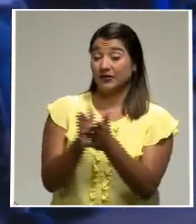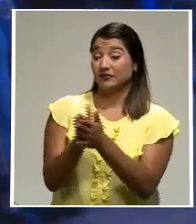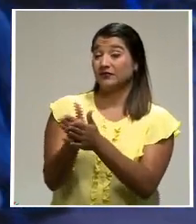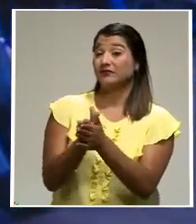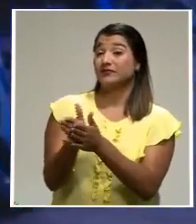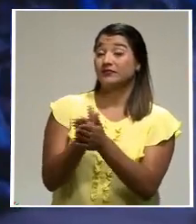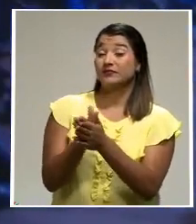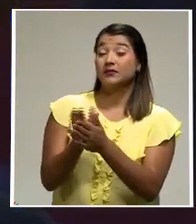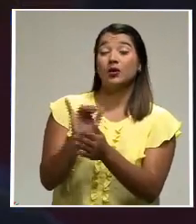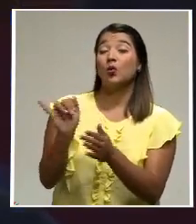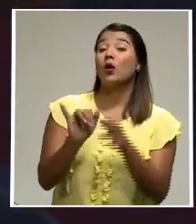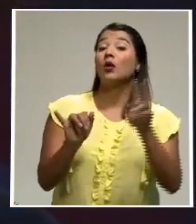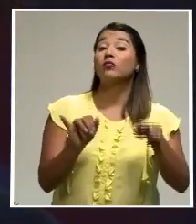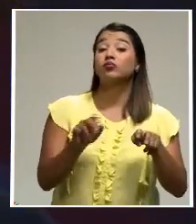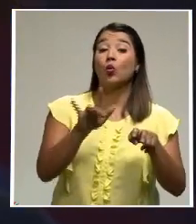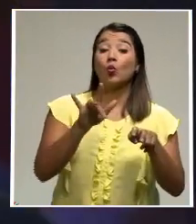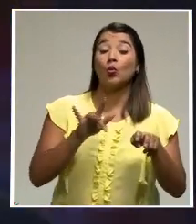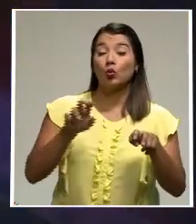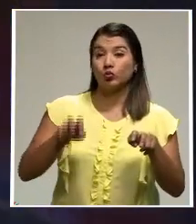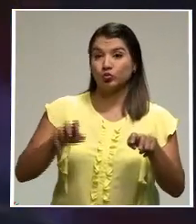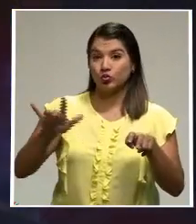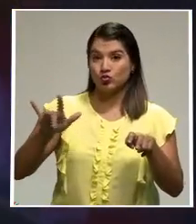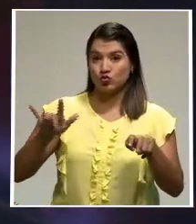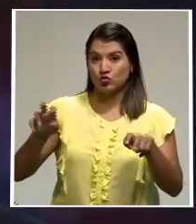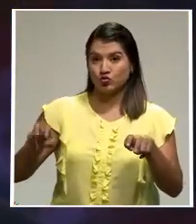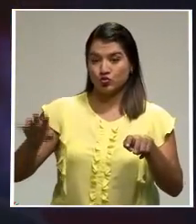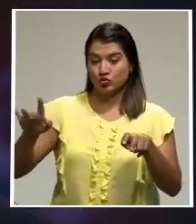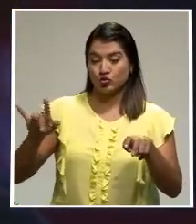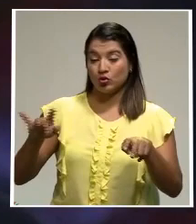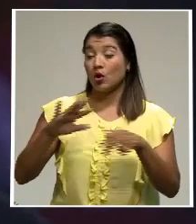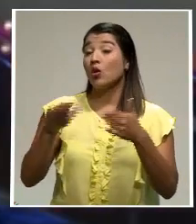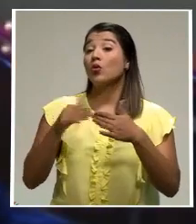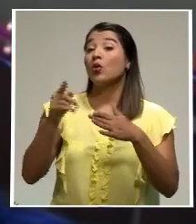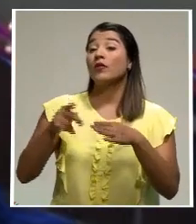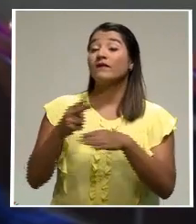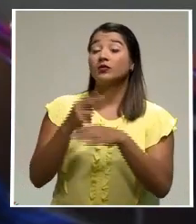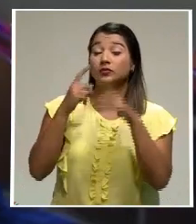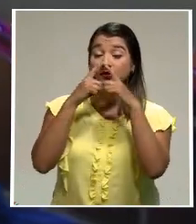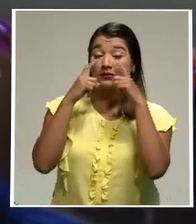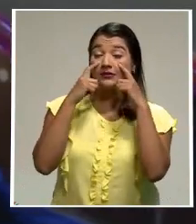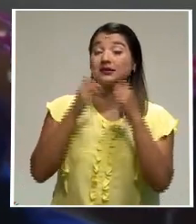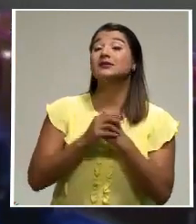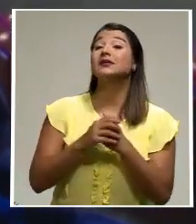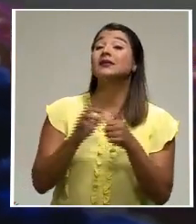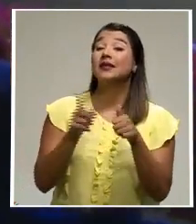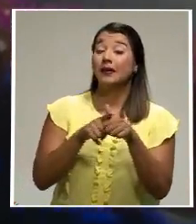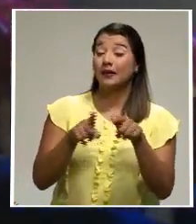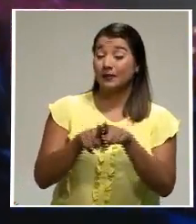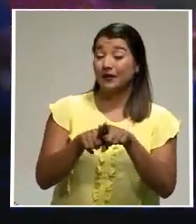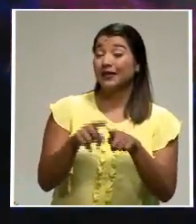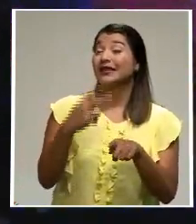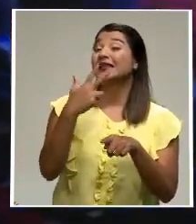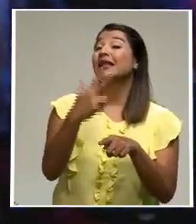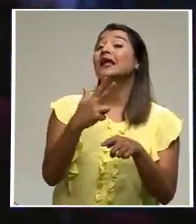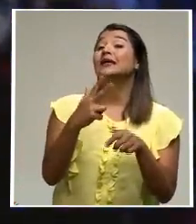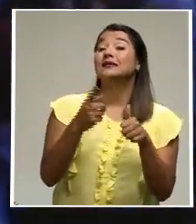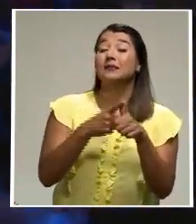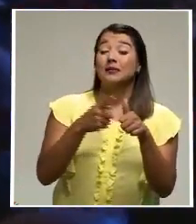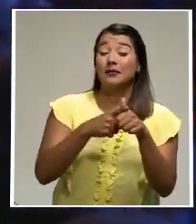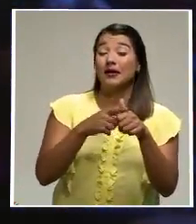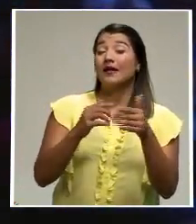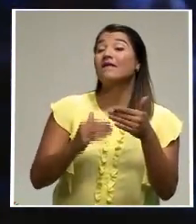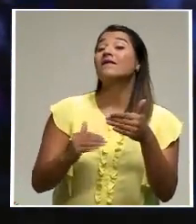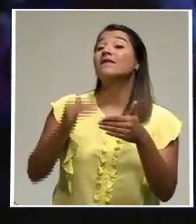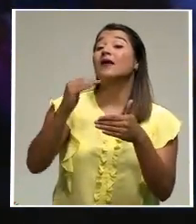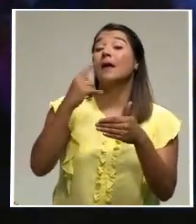un asiento vacío entre cada persona y todos usan cubrebocas. Además, las 3 primeras filas del teatro tampoco fueron